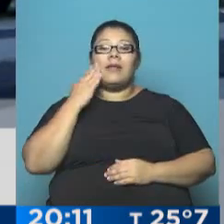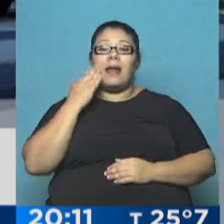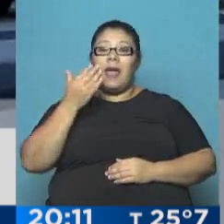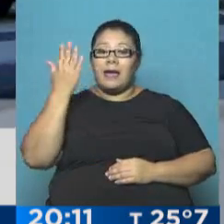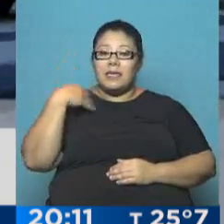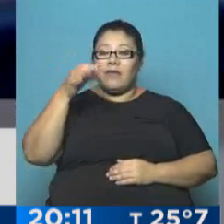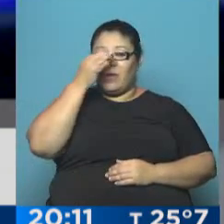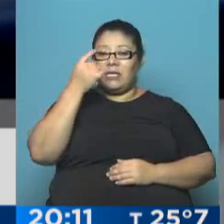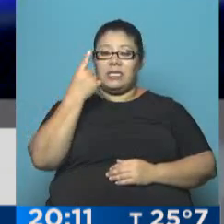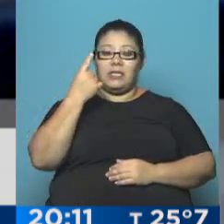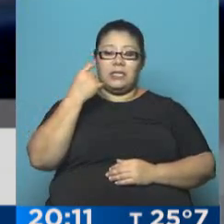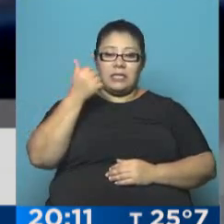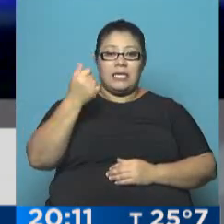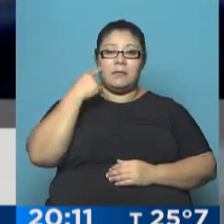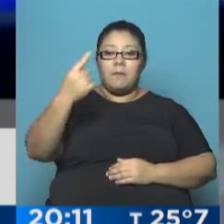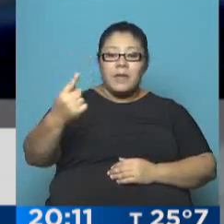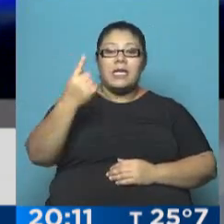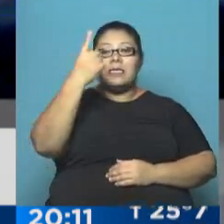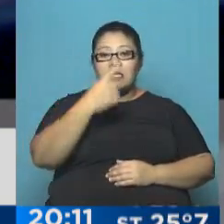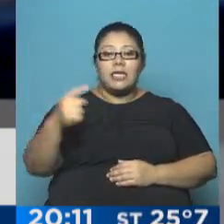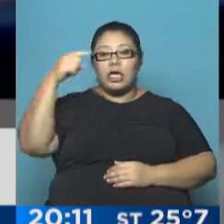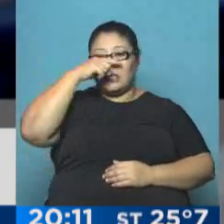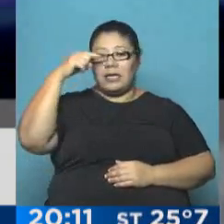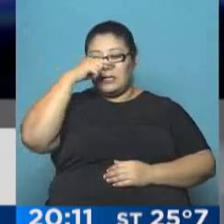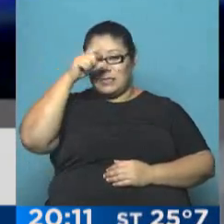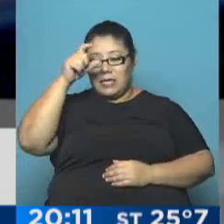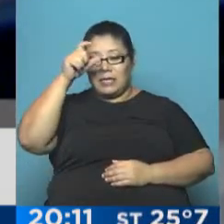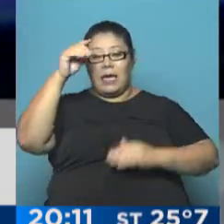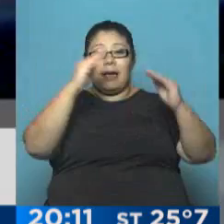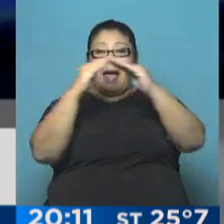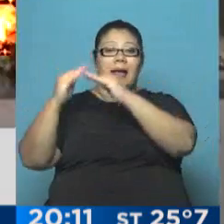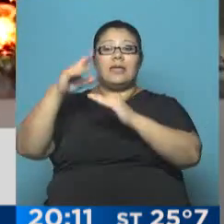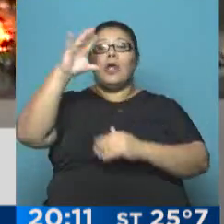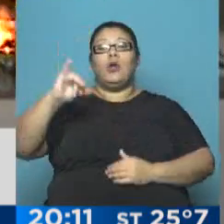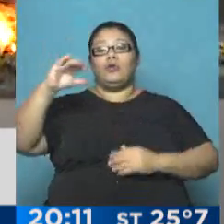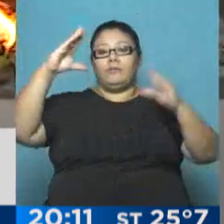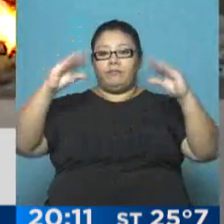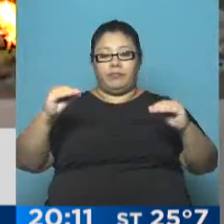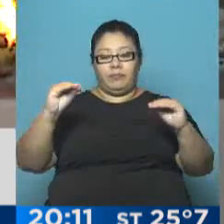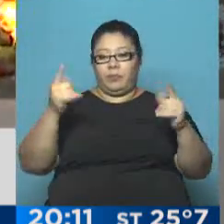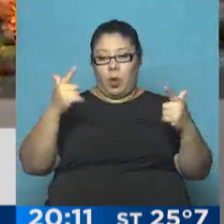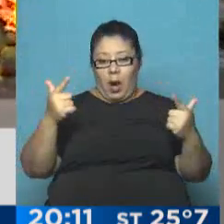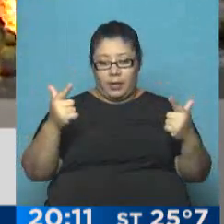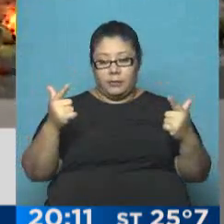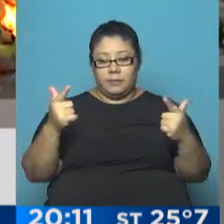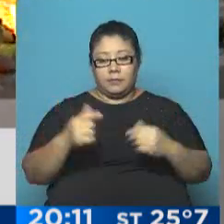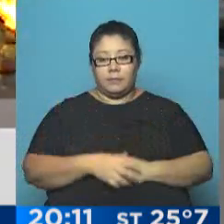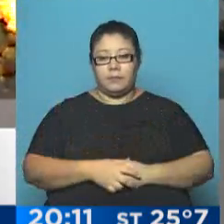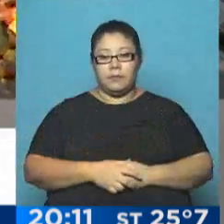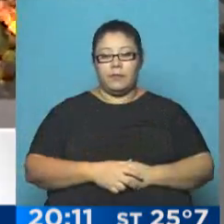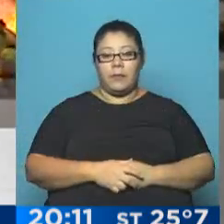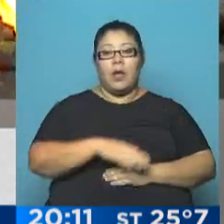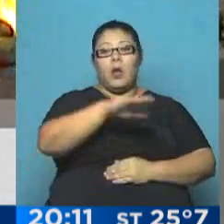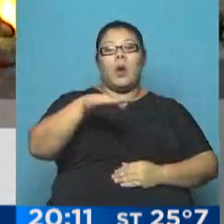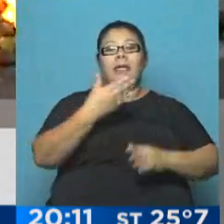de 26.157 hogares continuaban sin corriente eléctrica en el primer día del nuevo año, según datos publicados. Entre las zonas